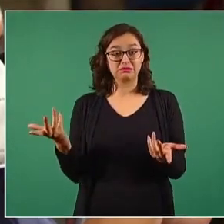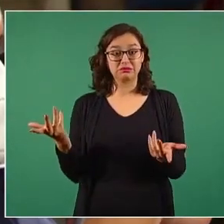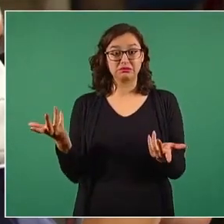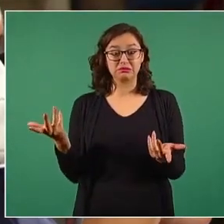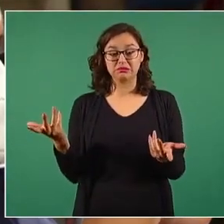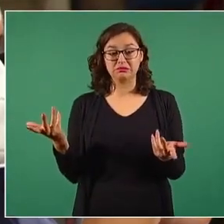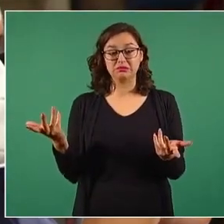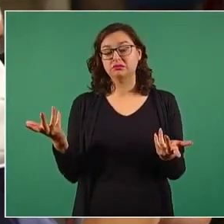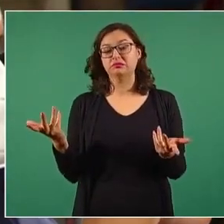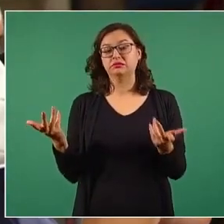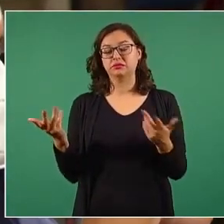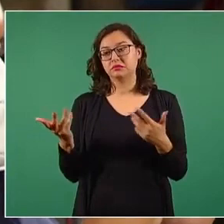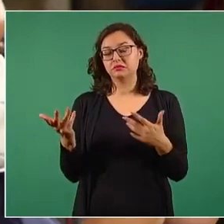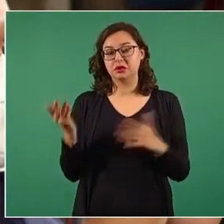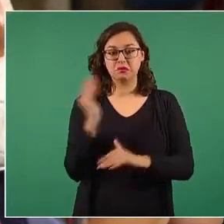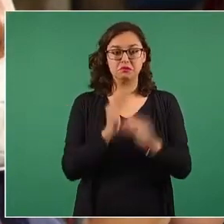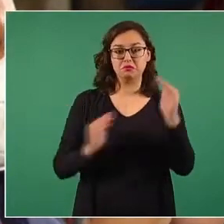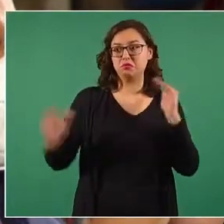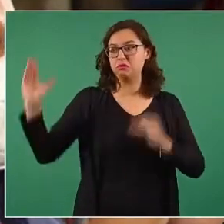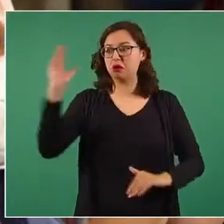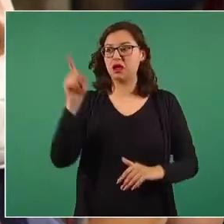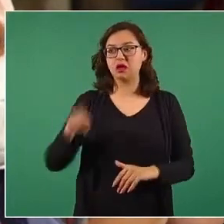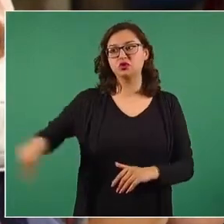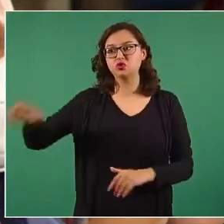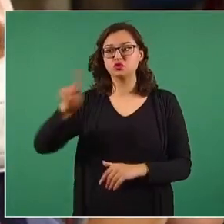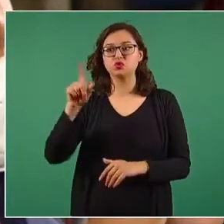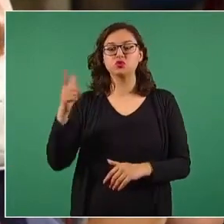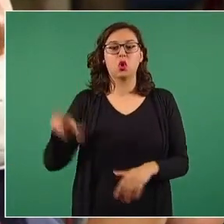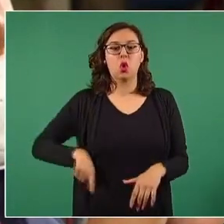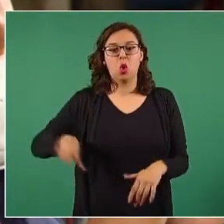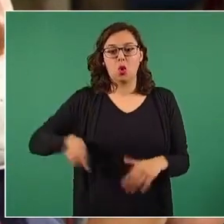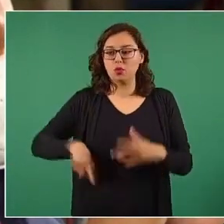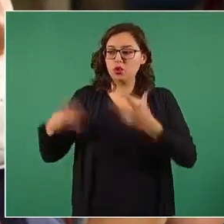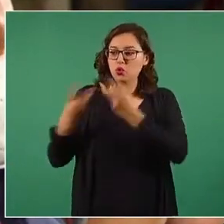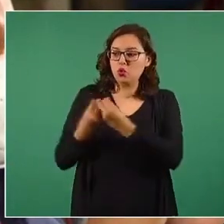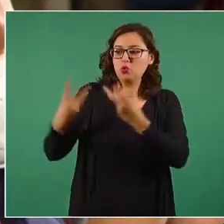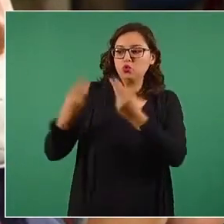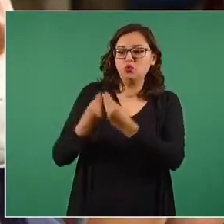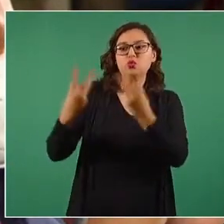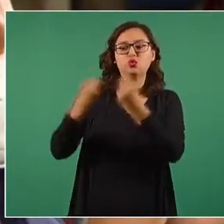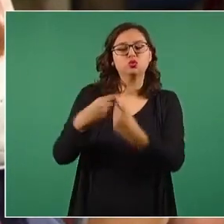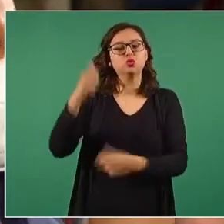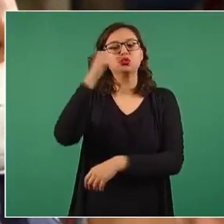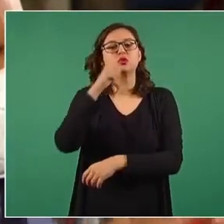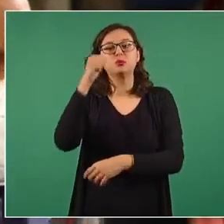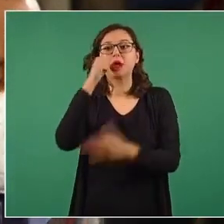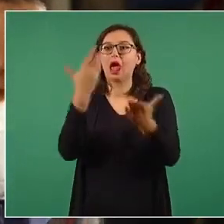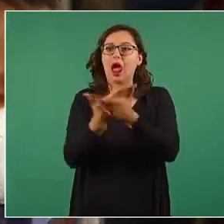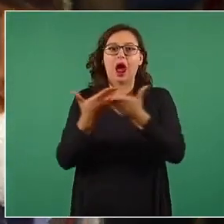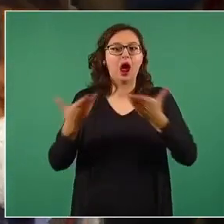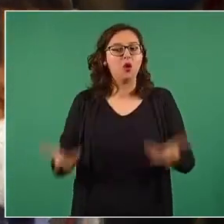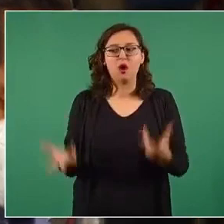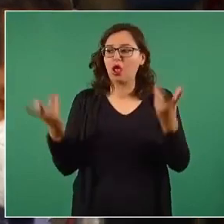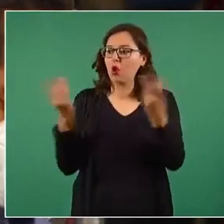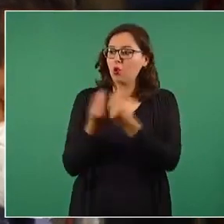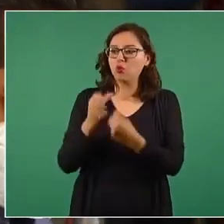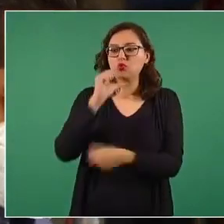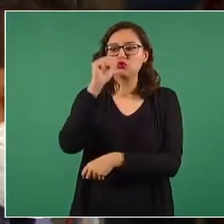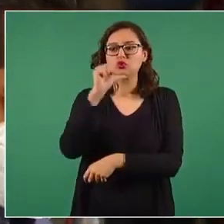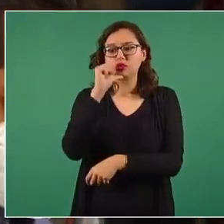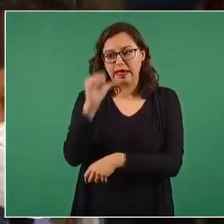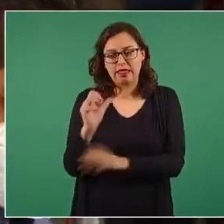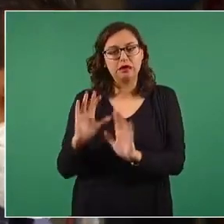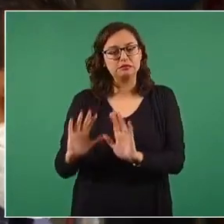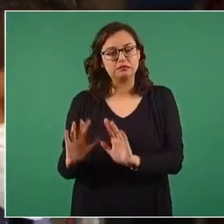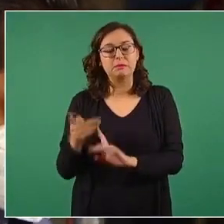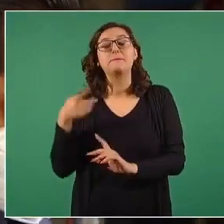de ellos o de otros que han estado siempre cerca del poder y que hoy no lo están, esos son una parte, pero también hay